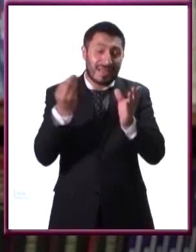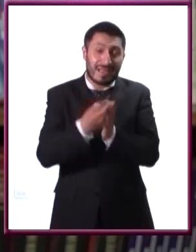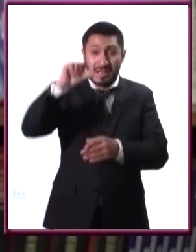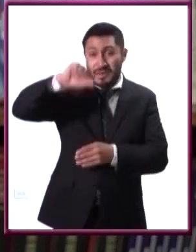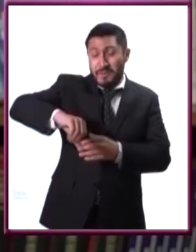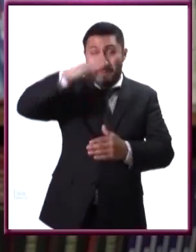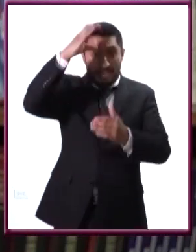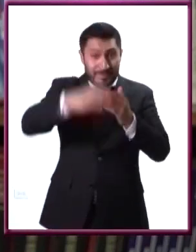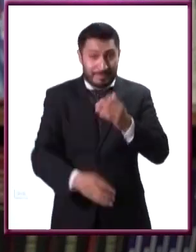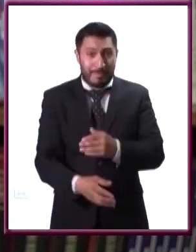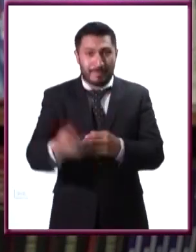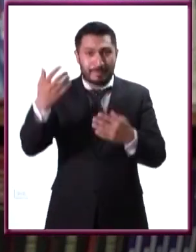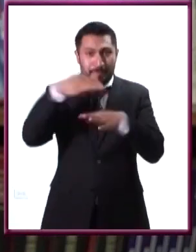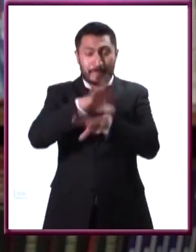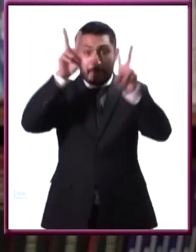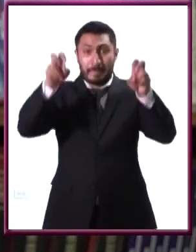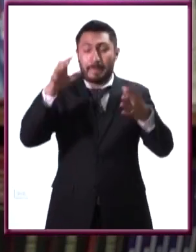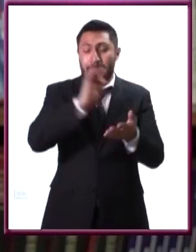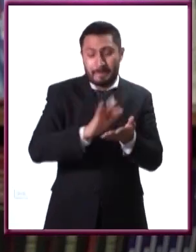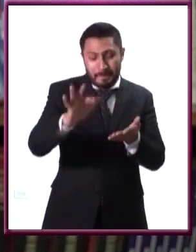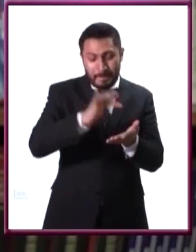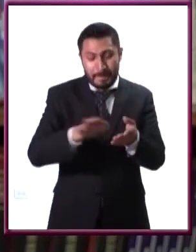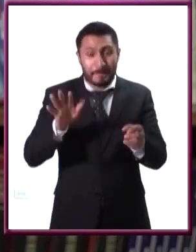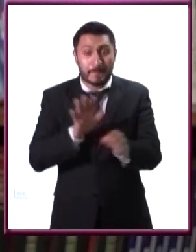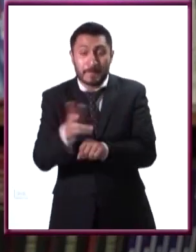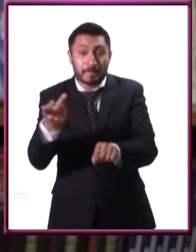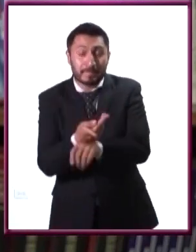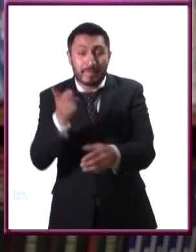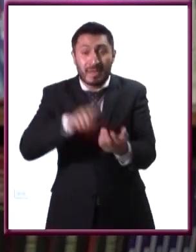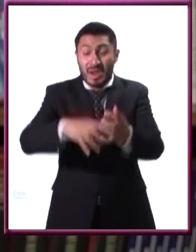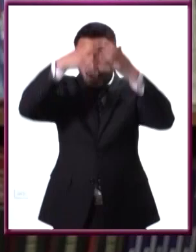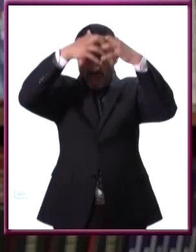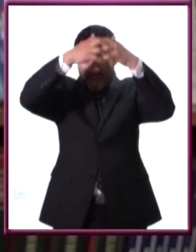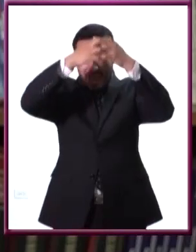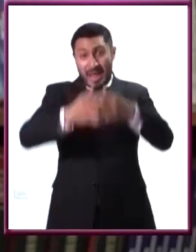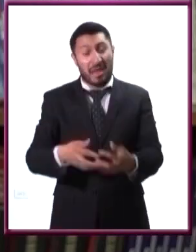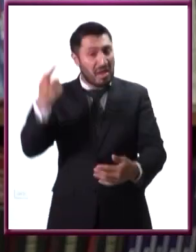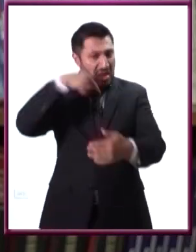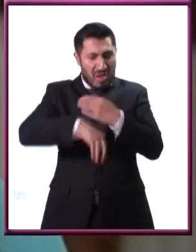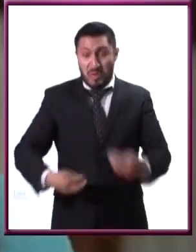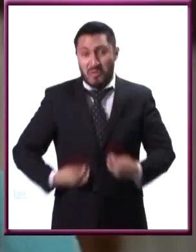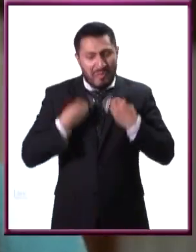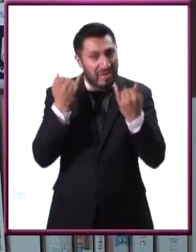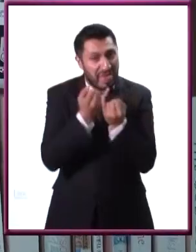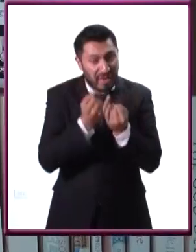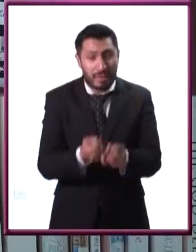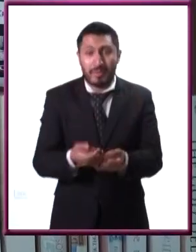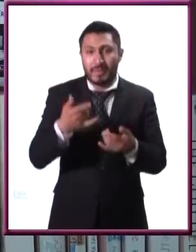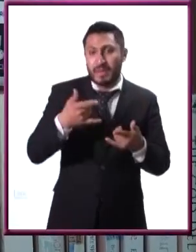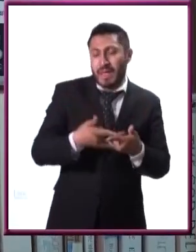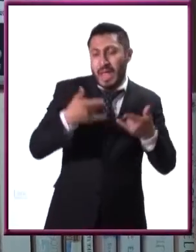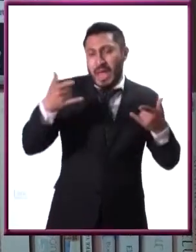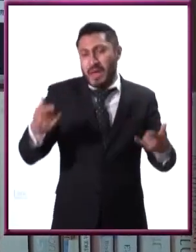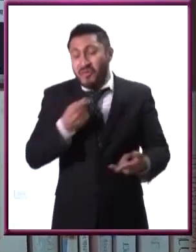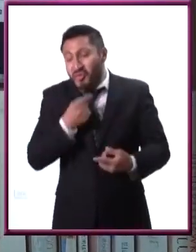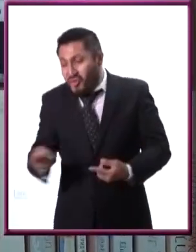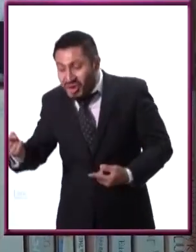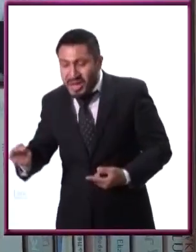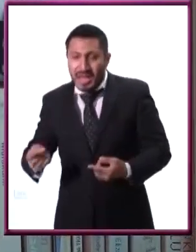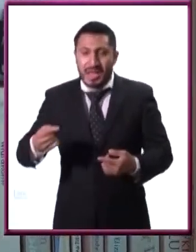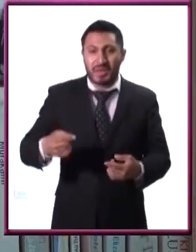Terminamos con este programa dedicado a la lectura y sus efectos en nuestro cerebro y vida. Ya sea cuento,